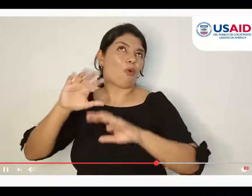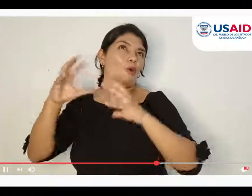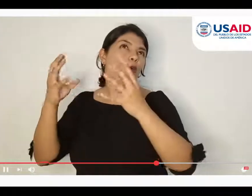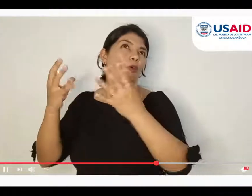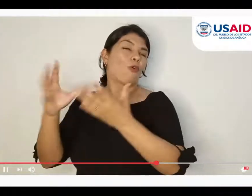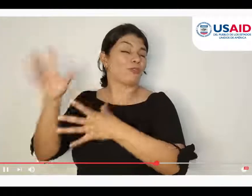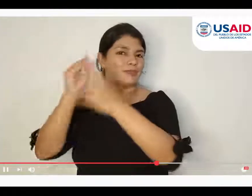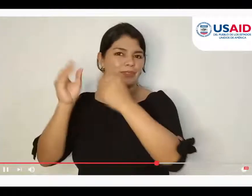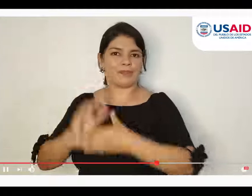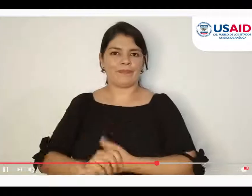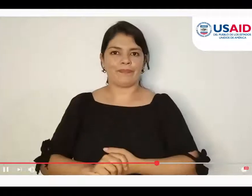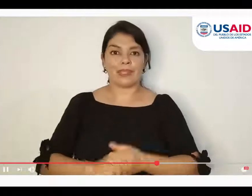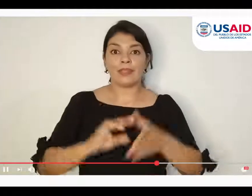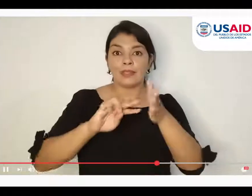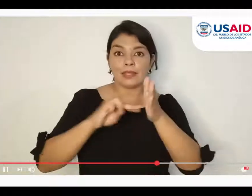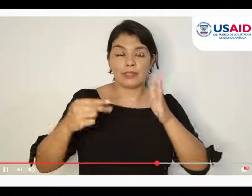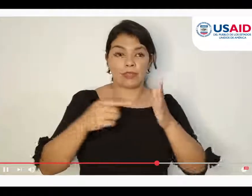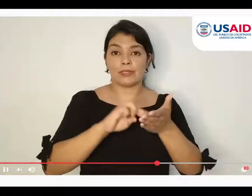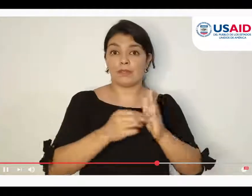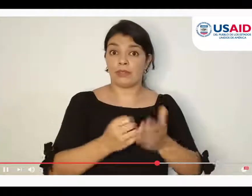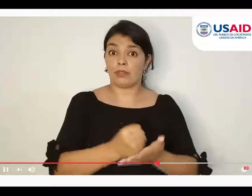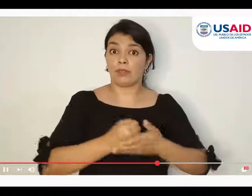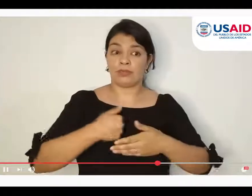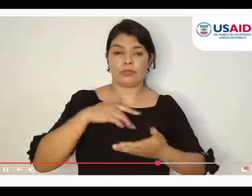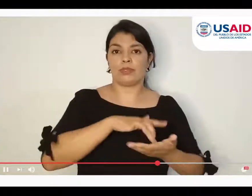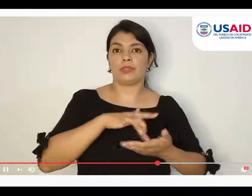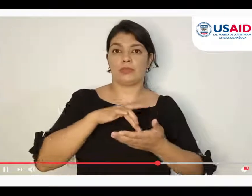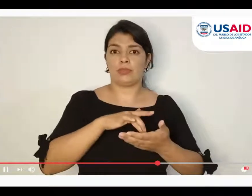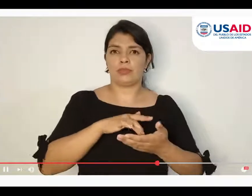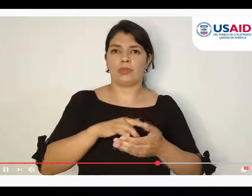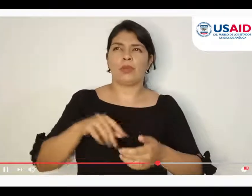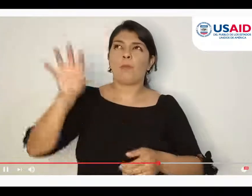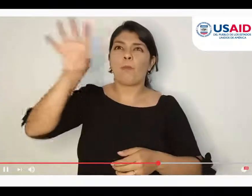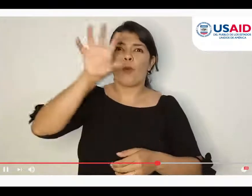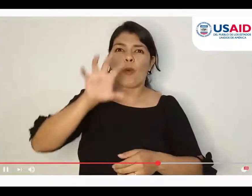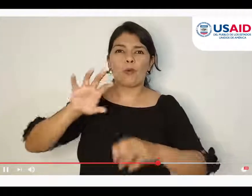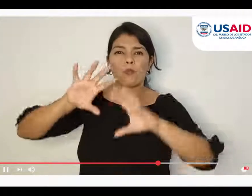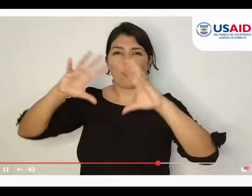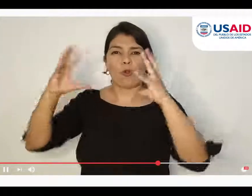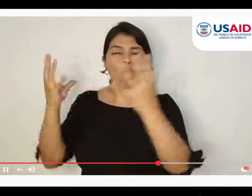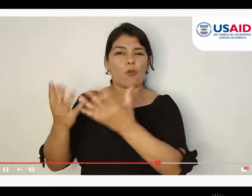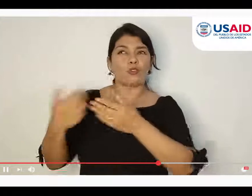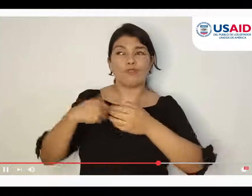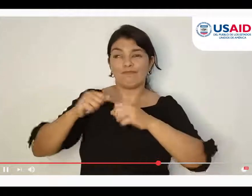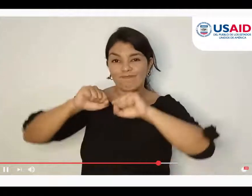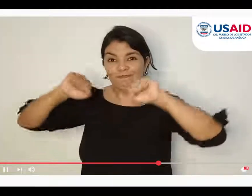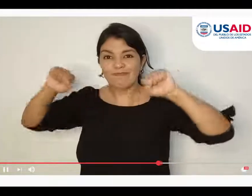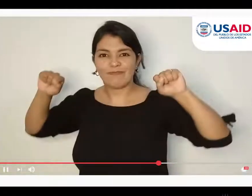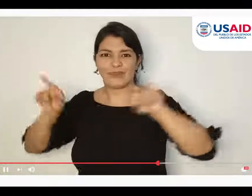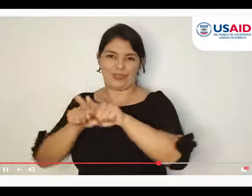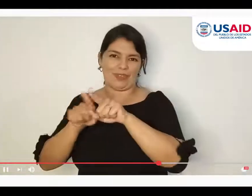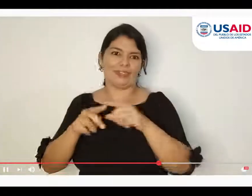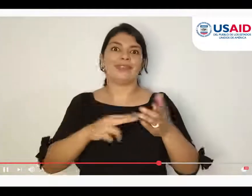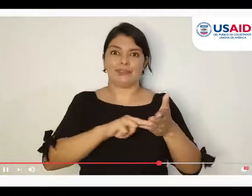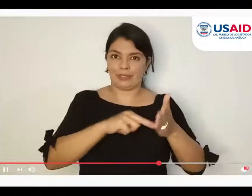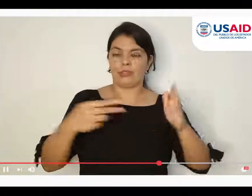primer paso para la participación ciudadana. Es una ventana hacia el mundo y hacia la conectividad de la población. Cabe resaltar que Colombia